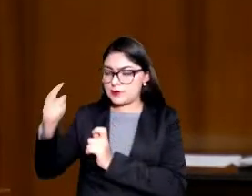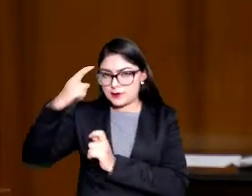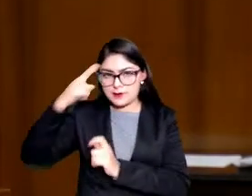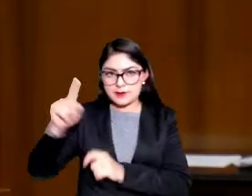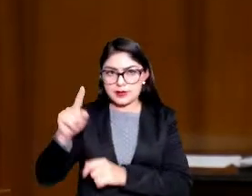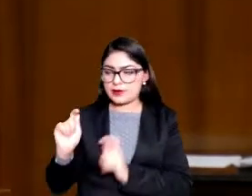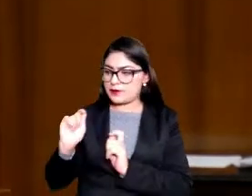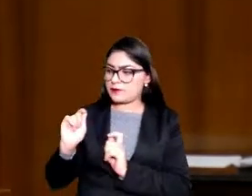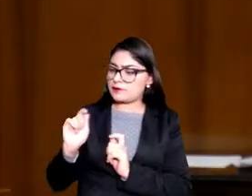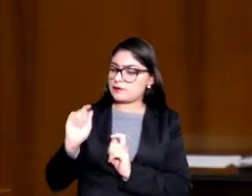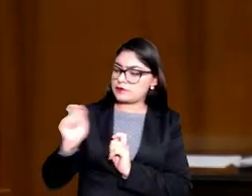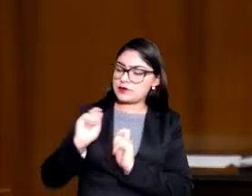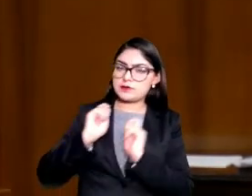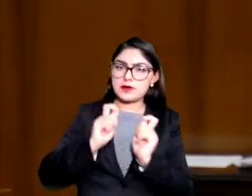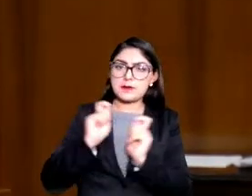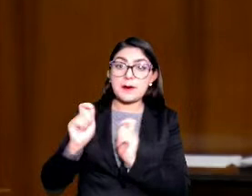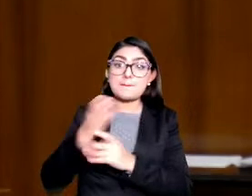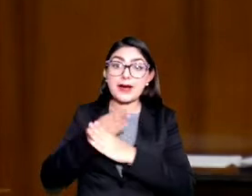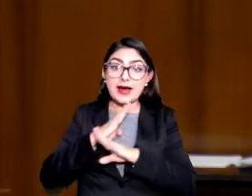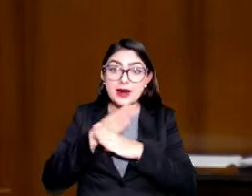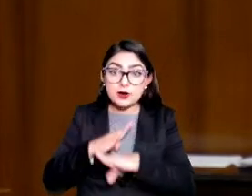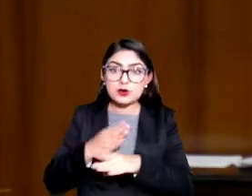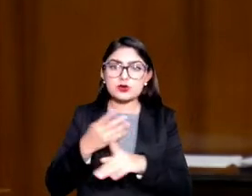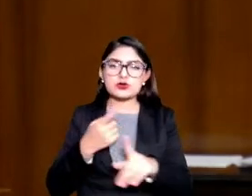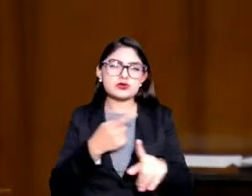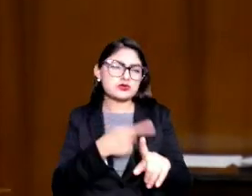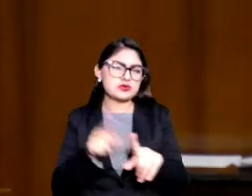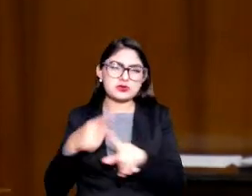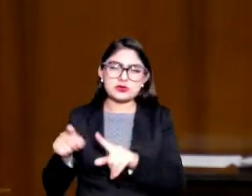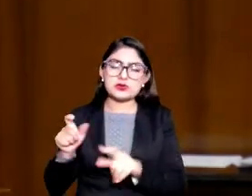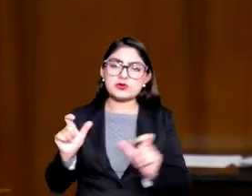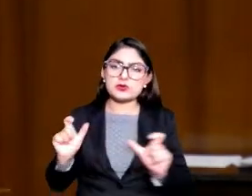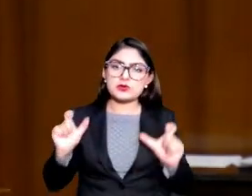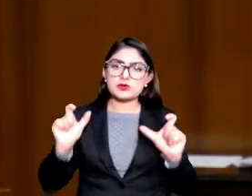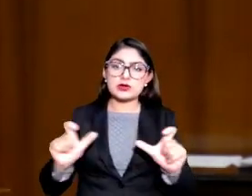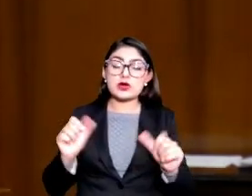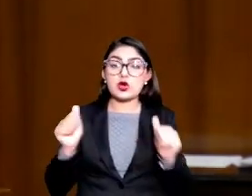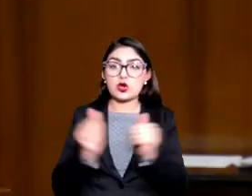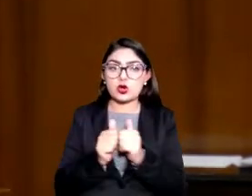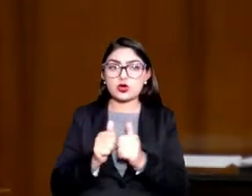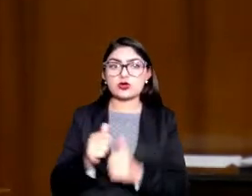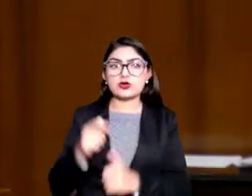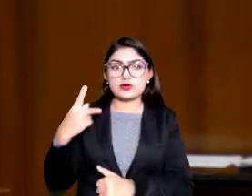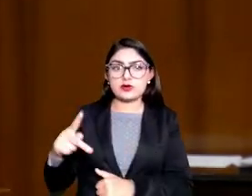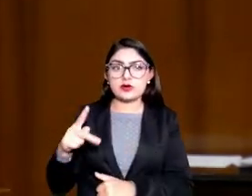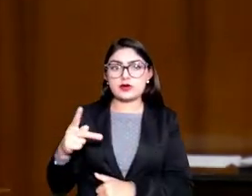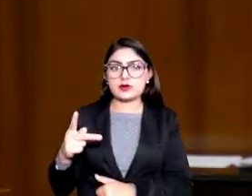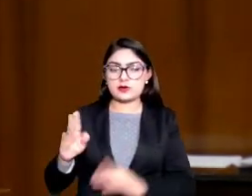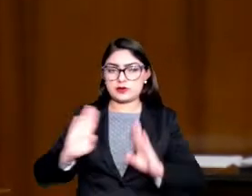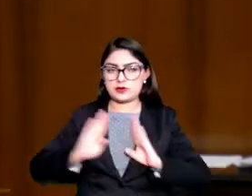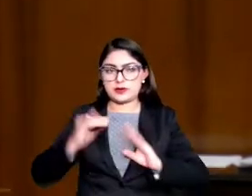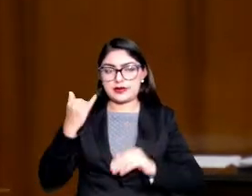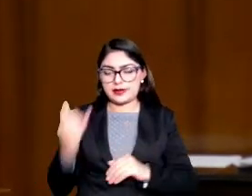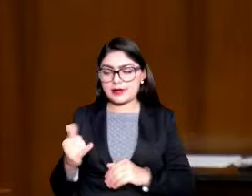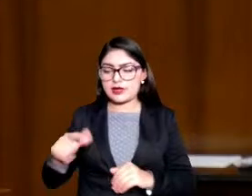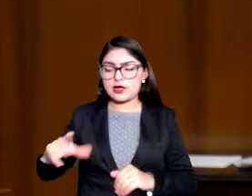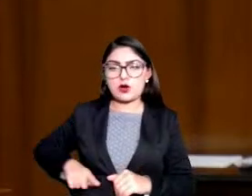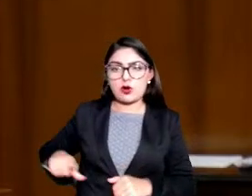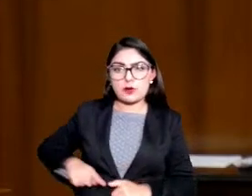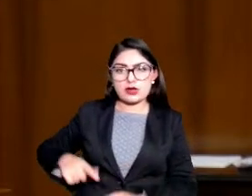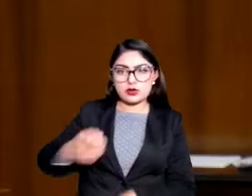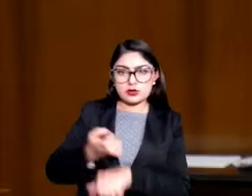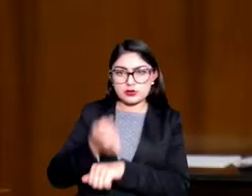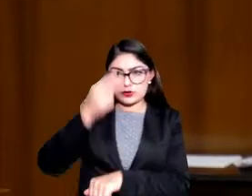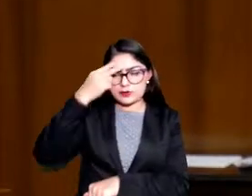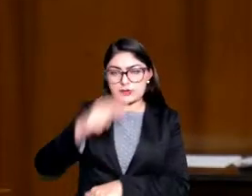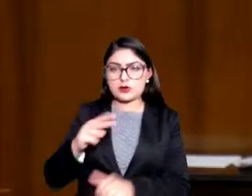lo que habla de la coordinación del gobierno federal con el gobierno del Estado de México, lo que mantiene la paz social que requieren las